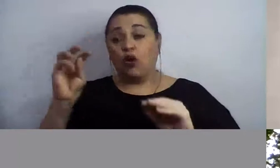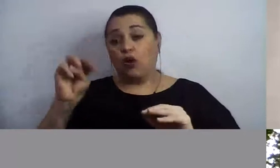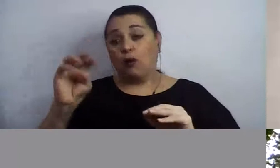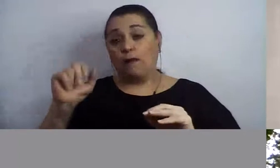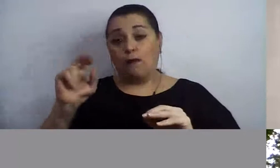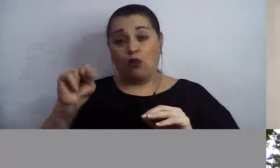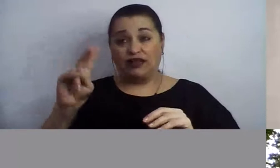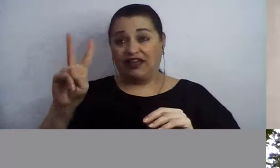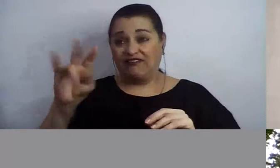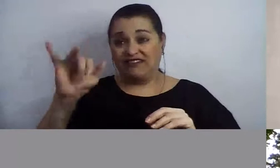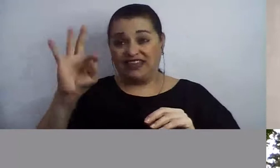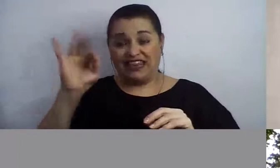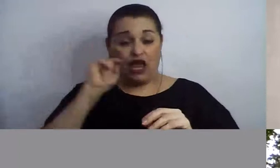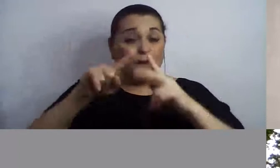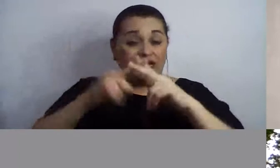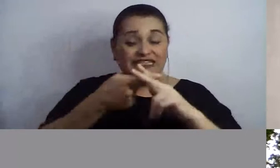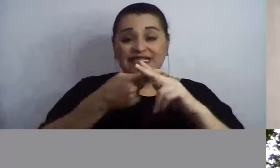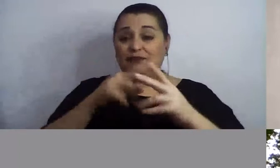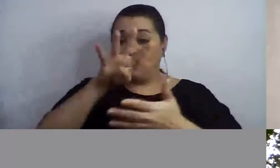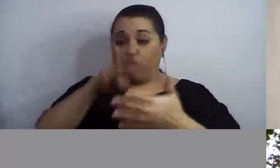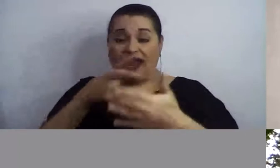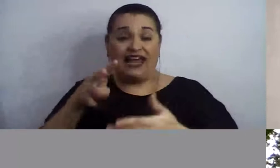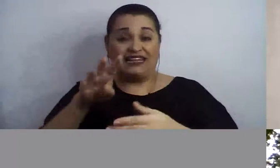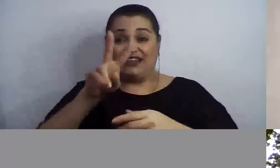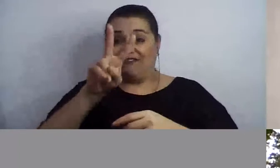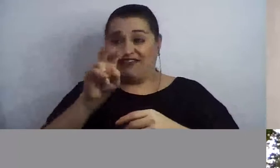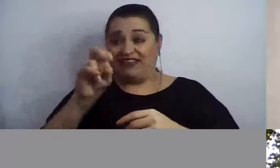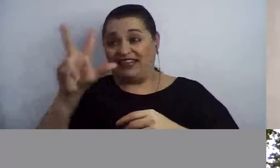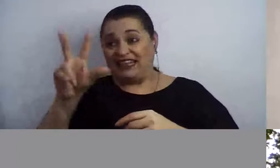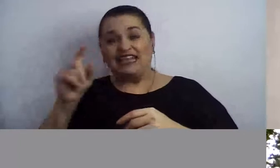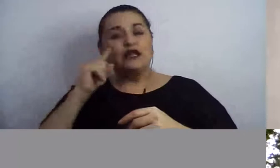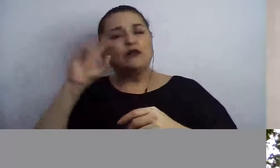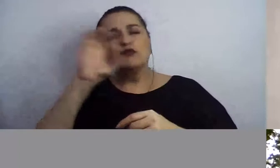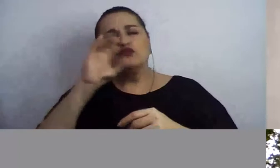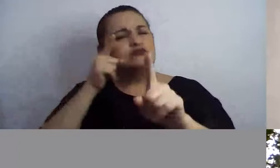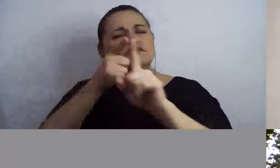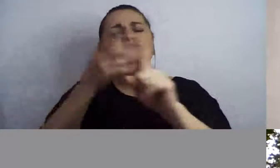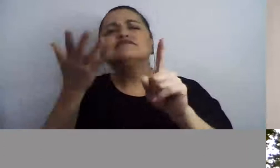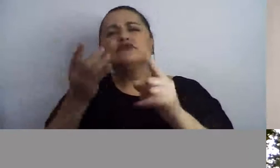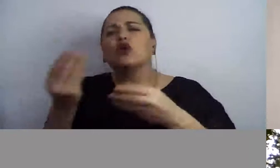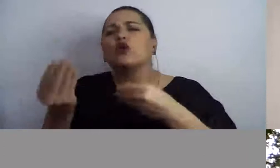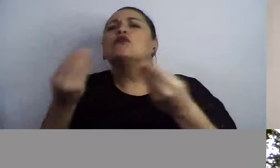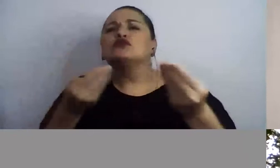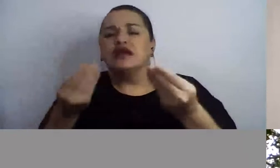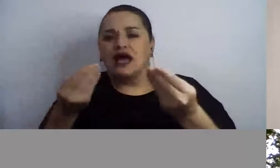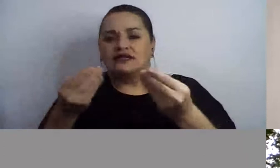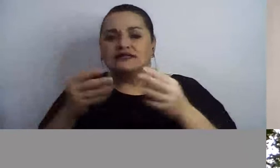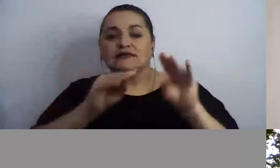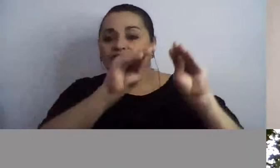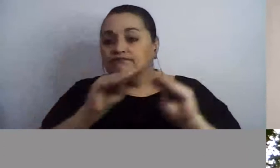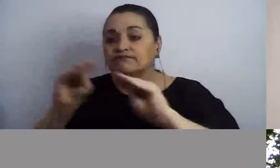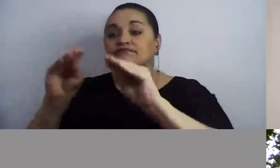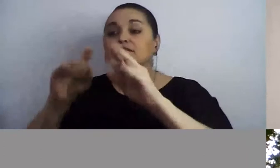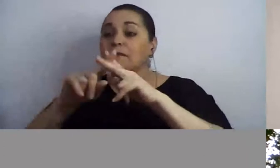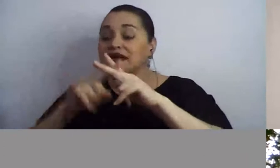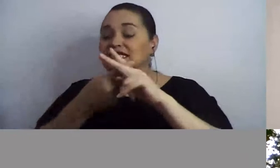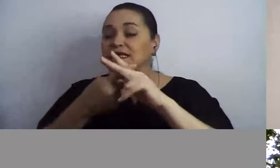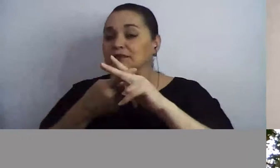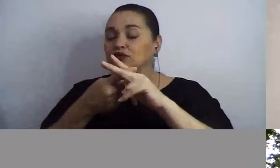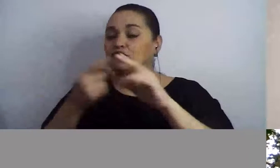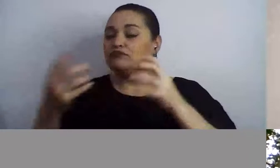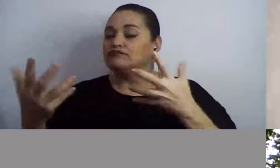principios de la Agenda 2030 lo que nos buscan es justamente cómo hacemos para mudar hacia este principio de coherencia en la